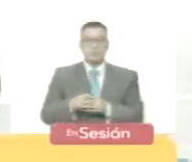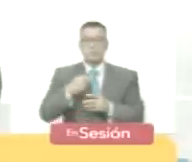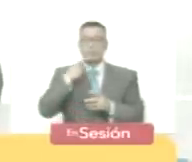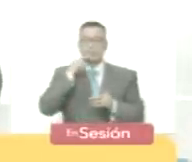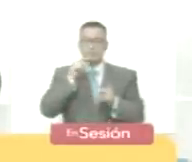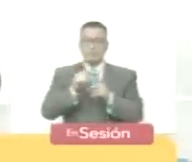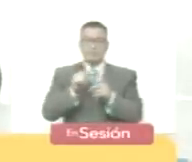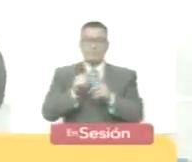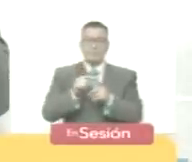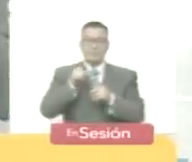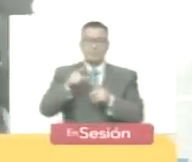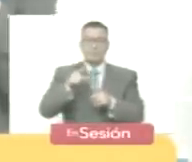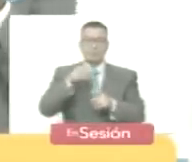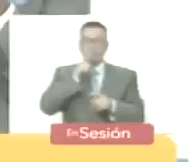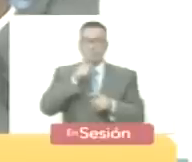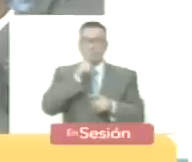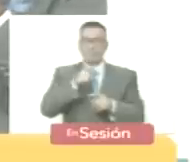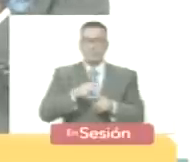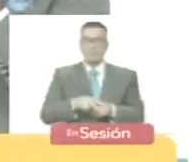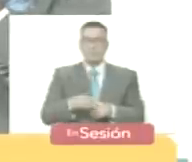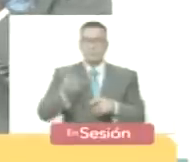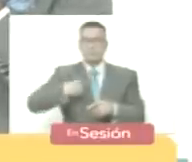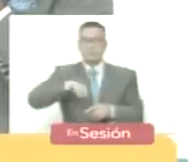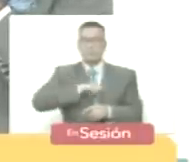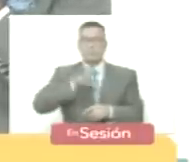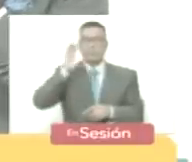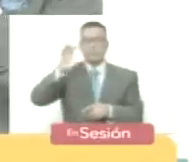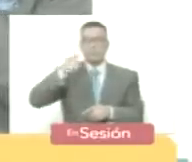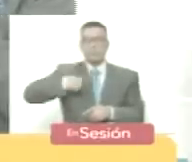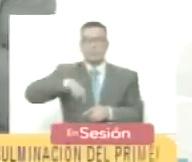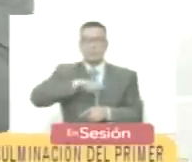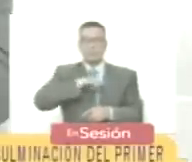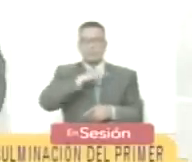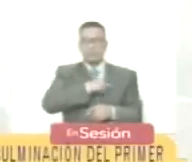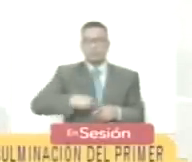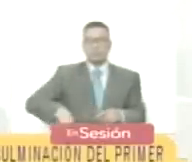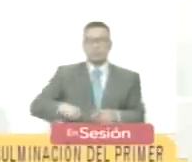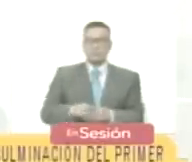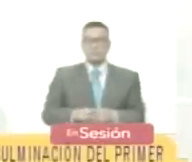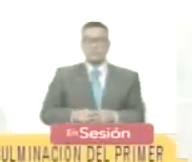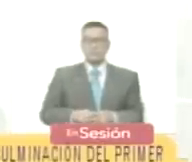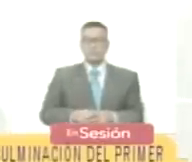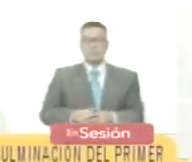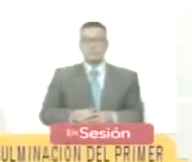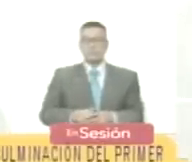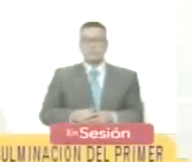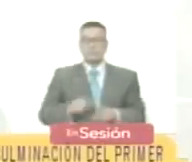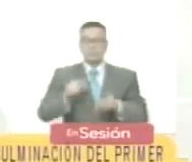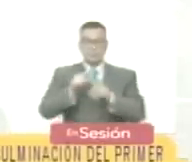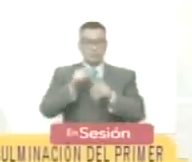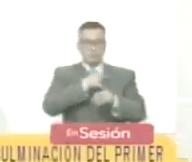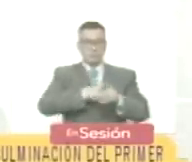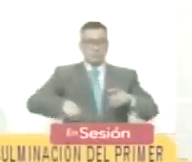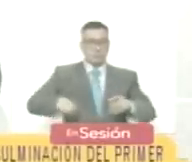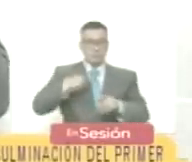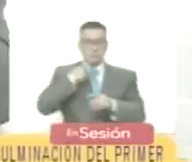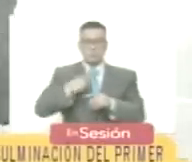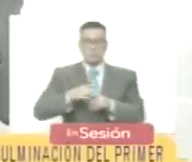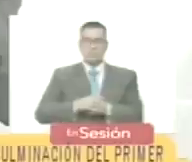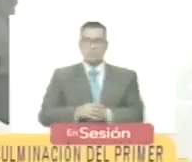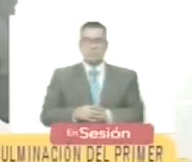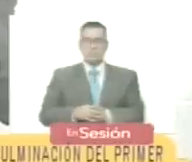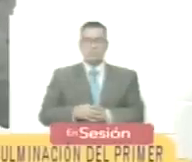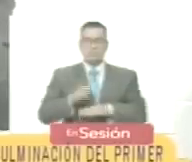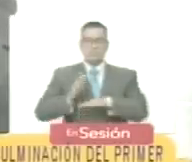palabras contra nuestro país y contra nuestro presidente. Y el presidente Correa dijo,